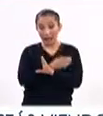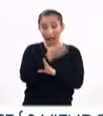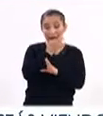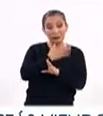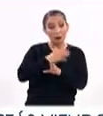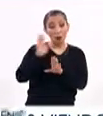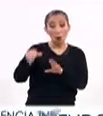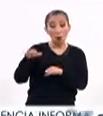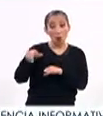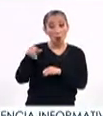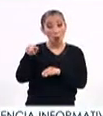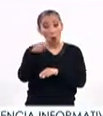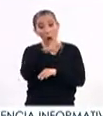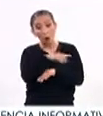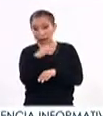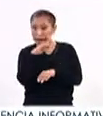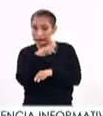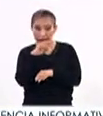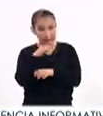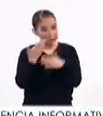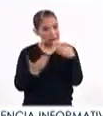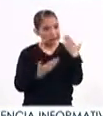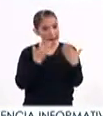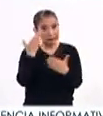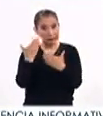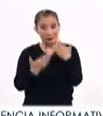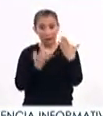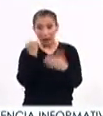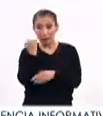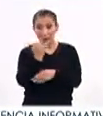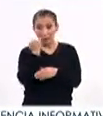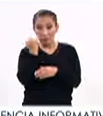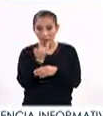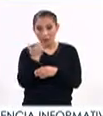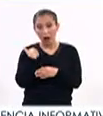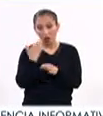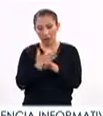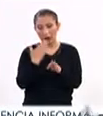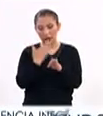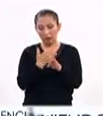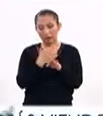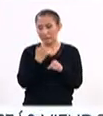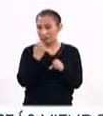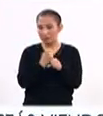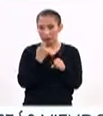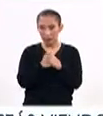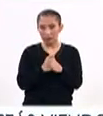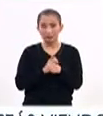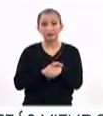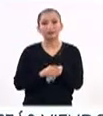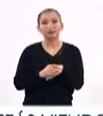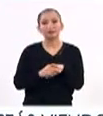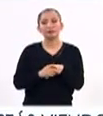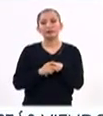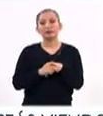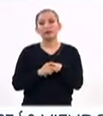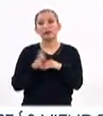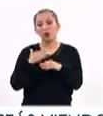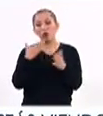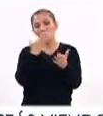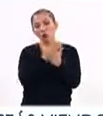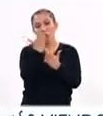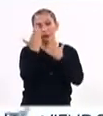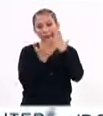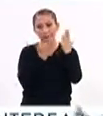ella me dijo que luego me pusiera a estudiar el idioma, que es ahorita lo principal. Y pues me